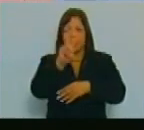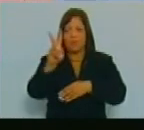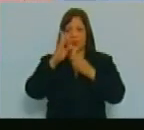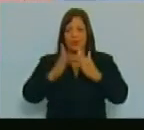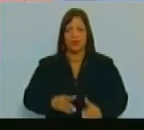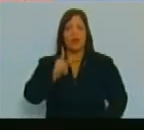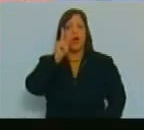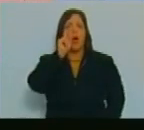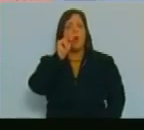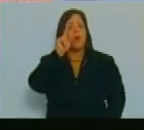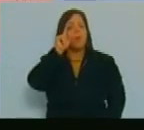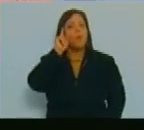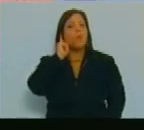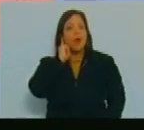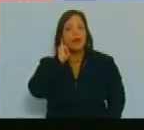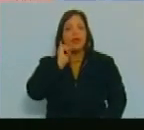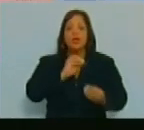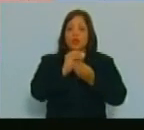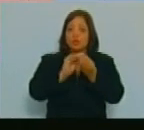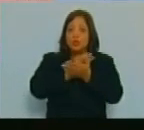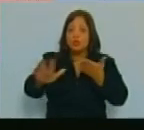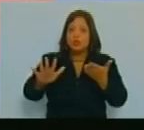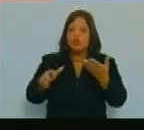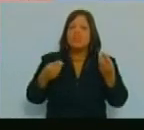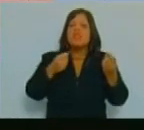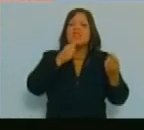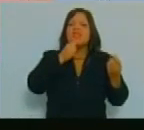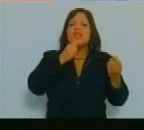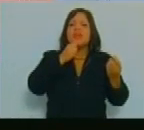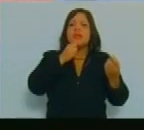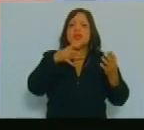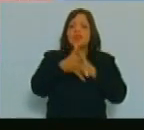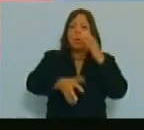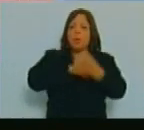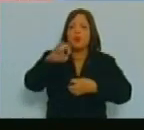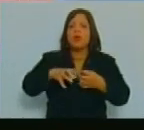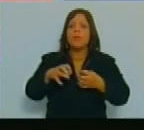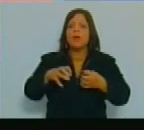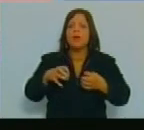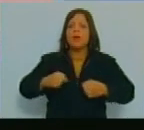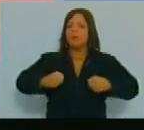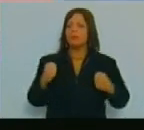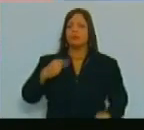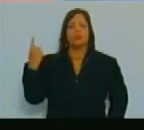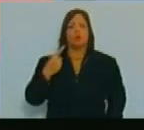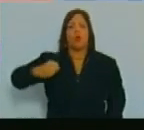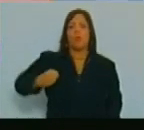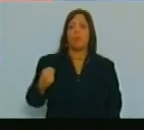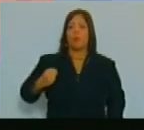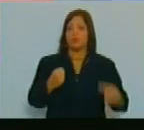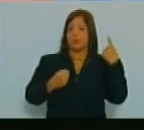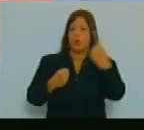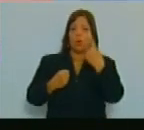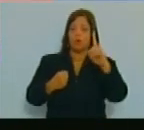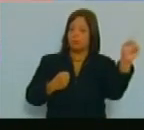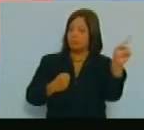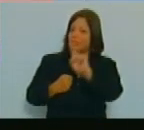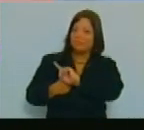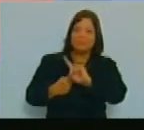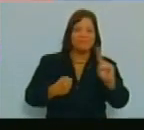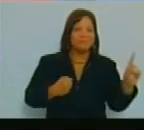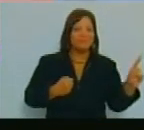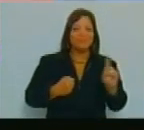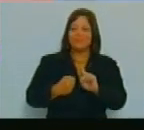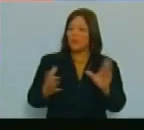y las venezolanas porque la solución de la inseguridad no la dan solamente los cuerpos de policía